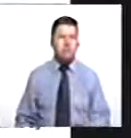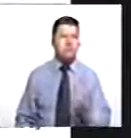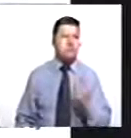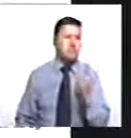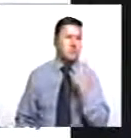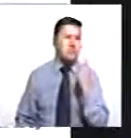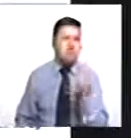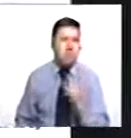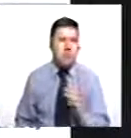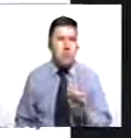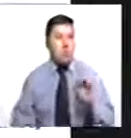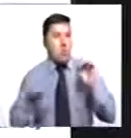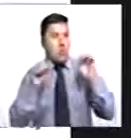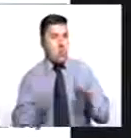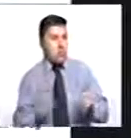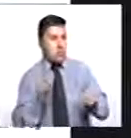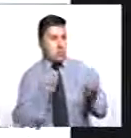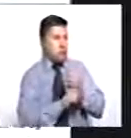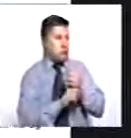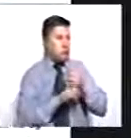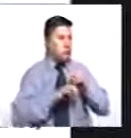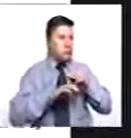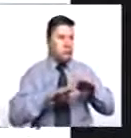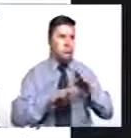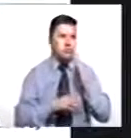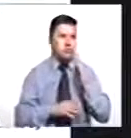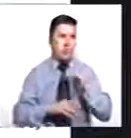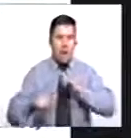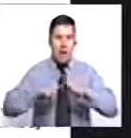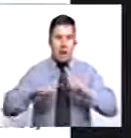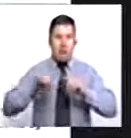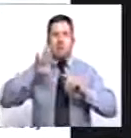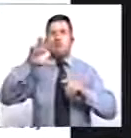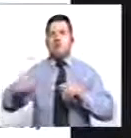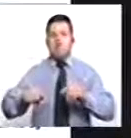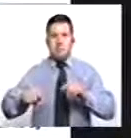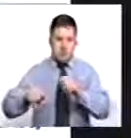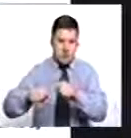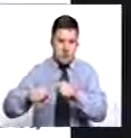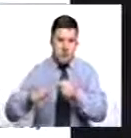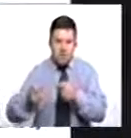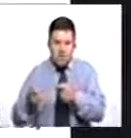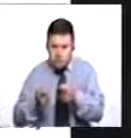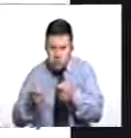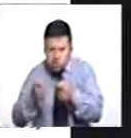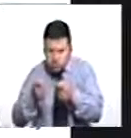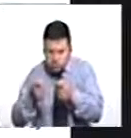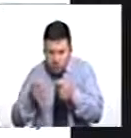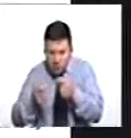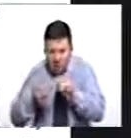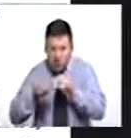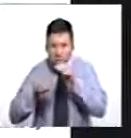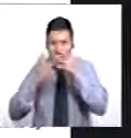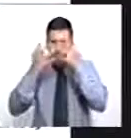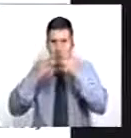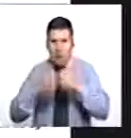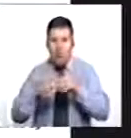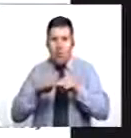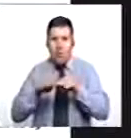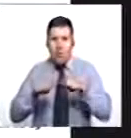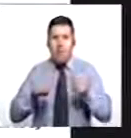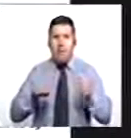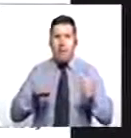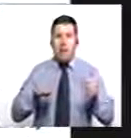decir? Que puede llegar a ser la intervención con fines administrativos la que estabilice la empresa para después